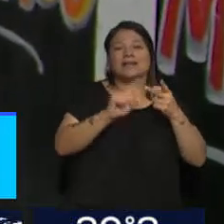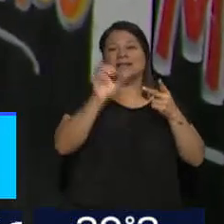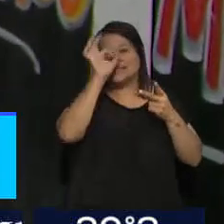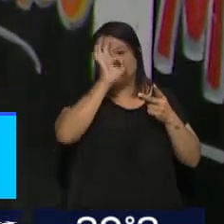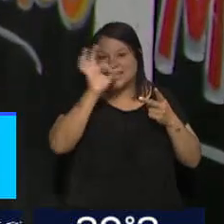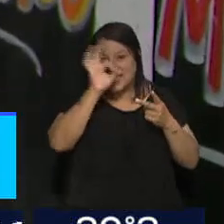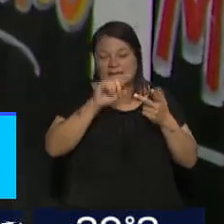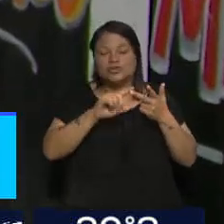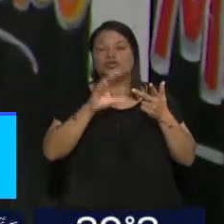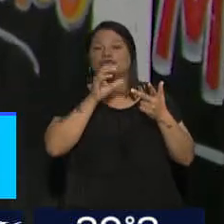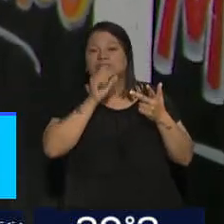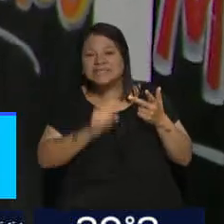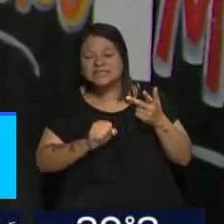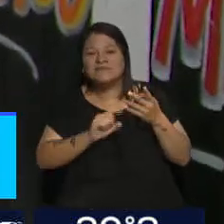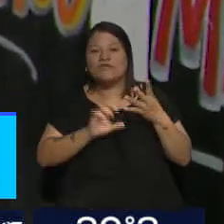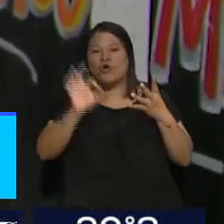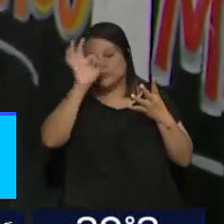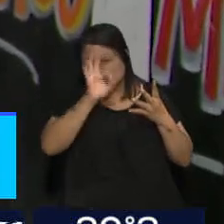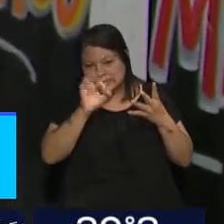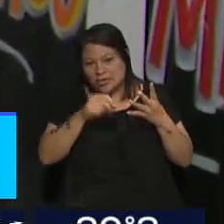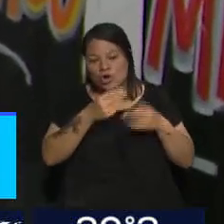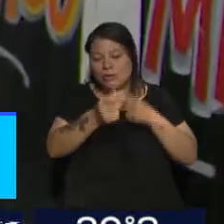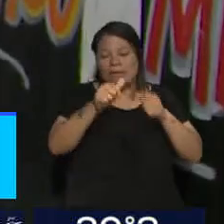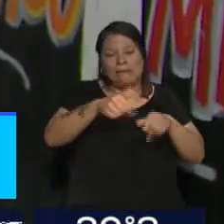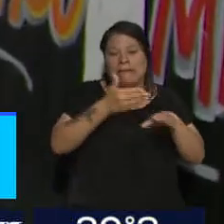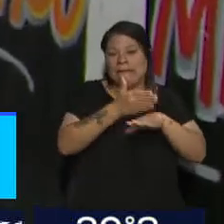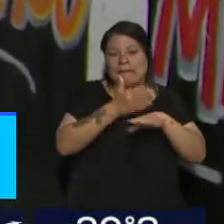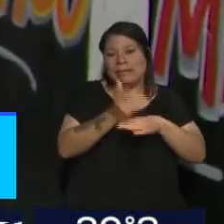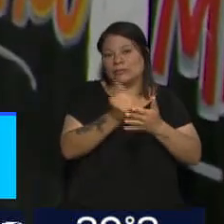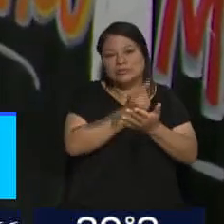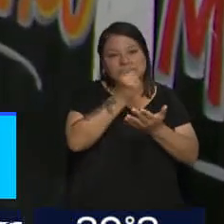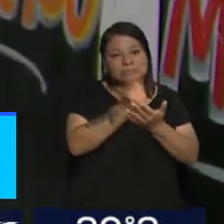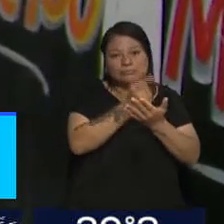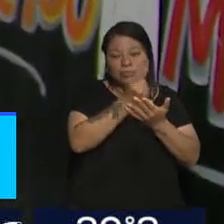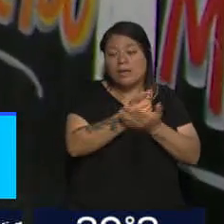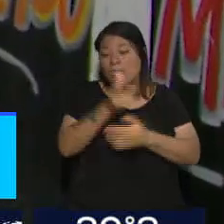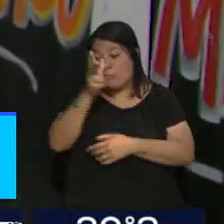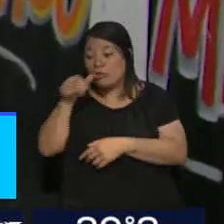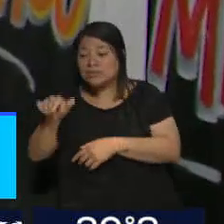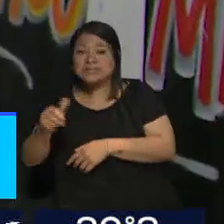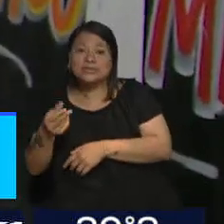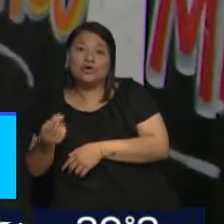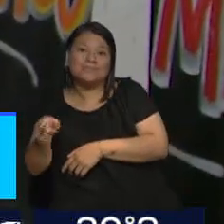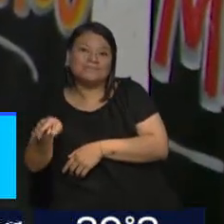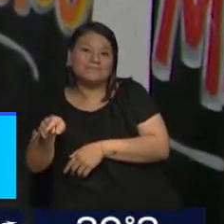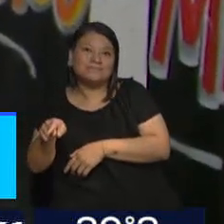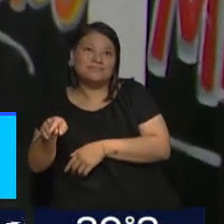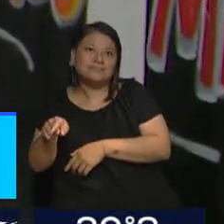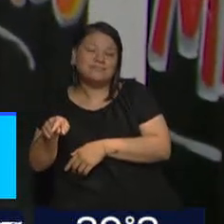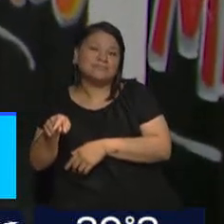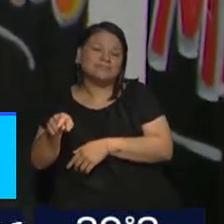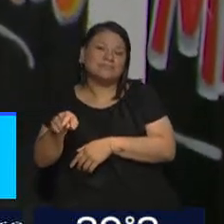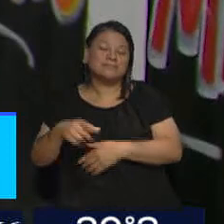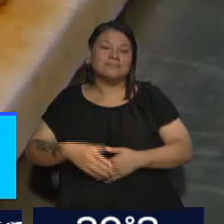o chivo, lechón. Hoy eso está inaccesible. En el caso del pollo se consumían los productos con valor